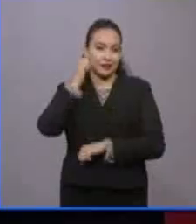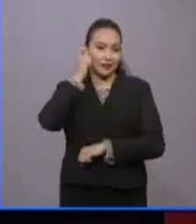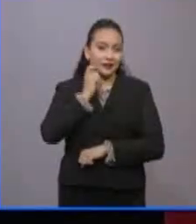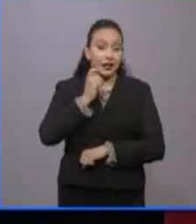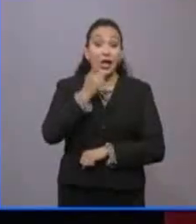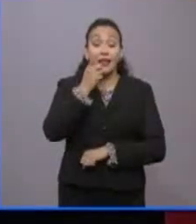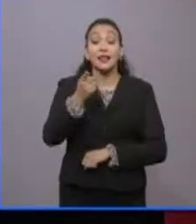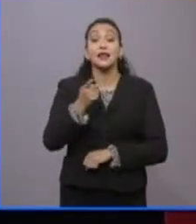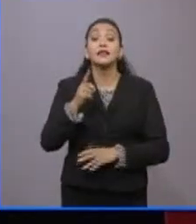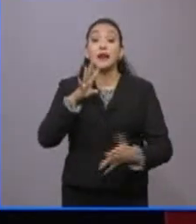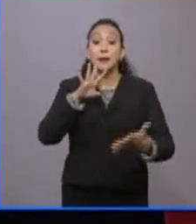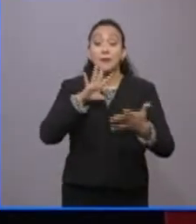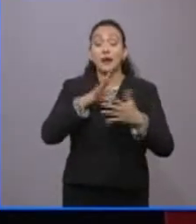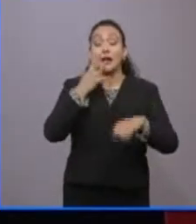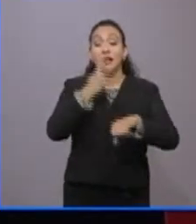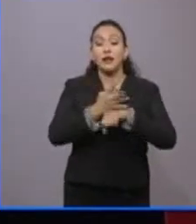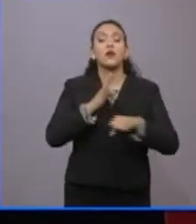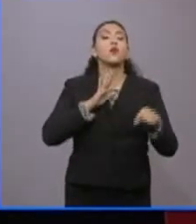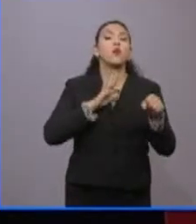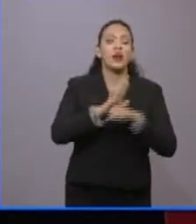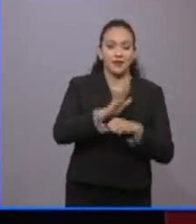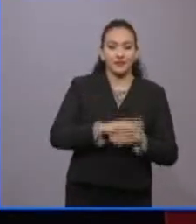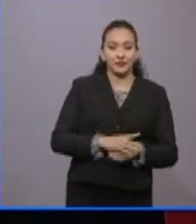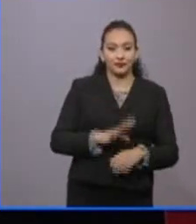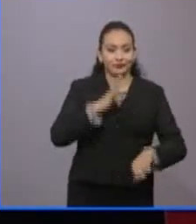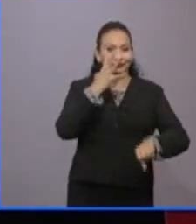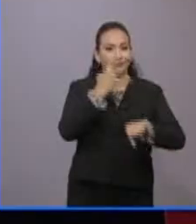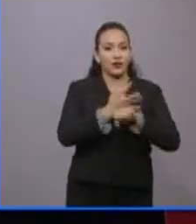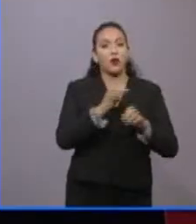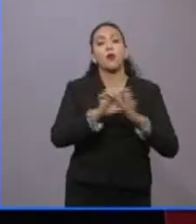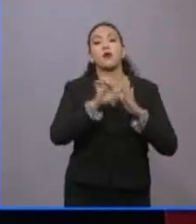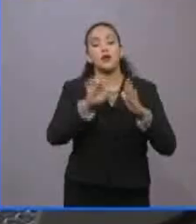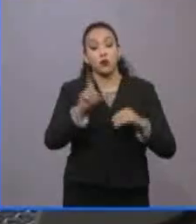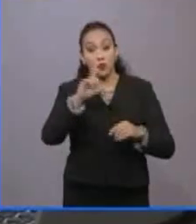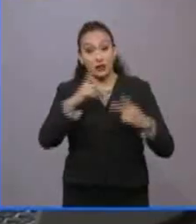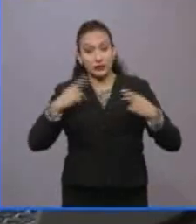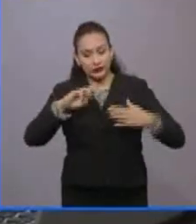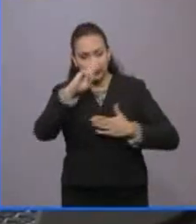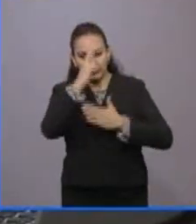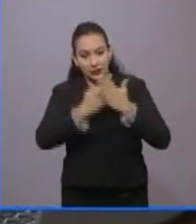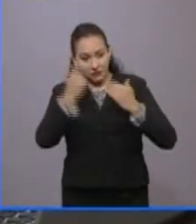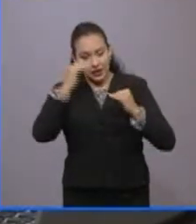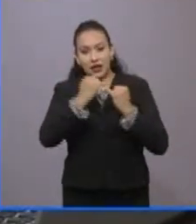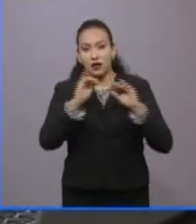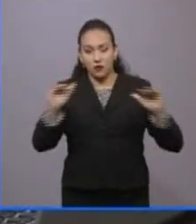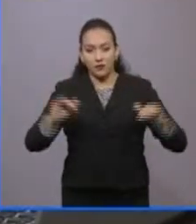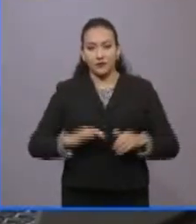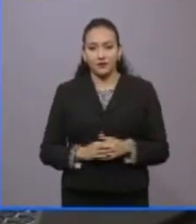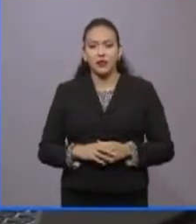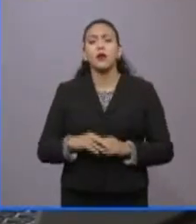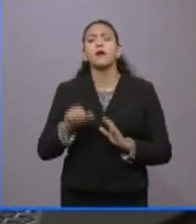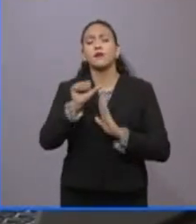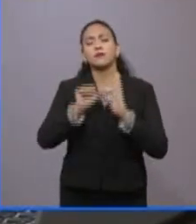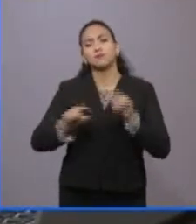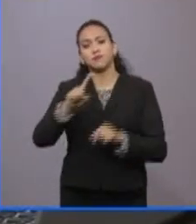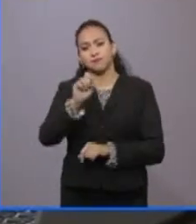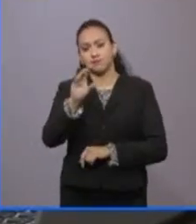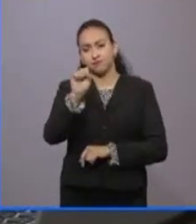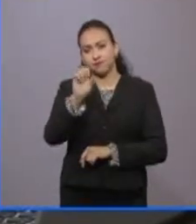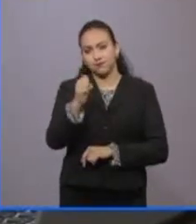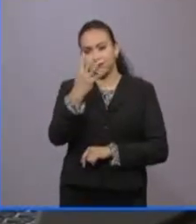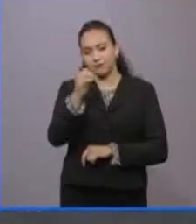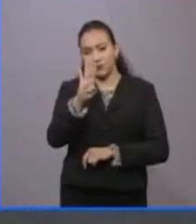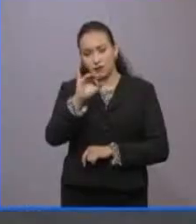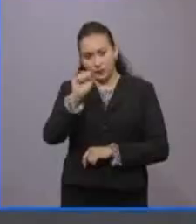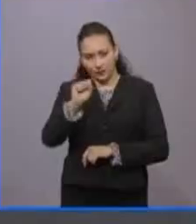establecían penas inexactas y fijas que violaban los principios de taxatividad y proporcionalidad. Del artículo 169